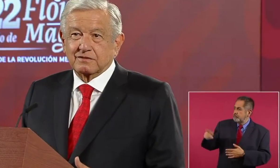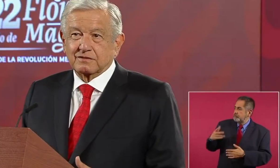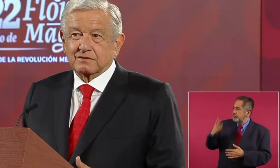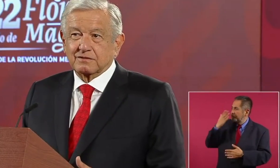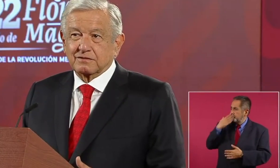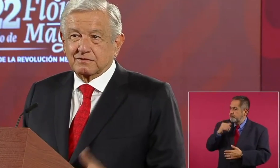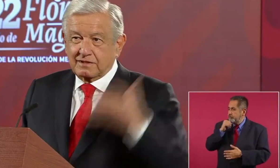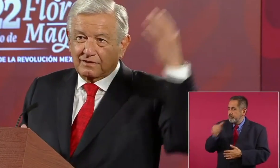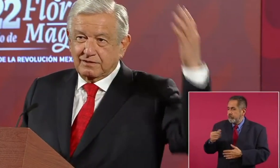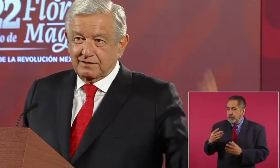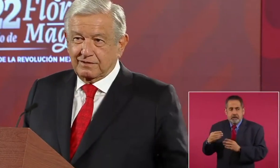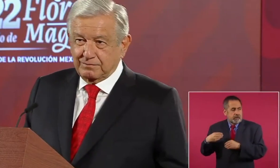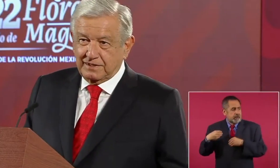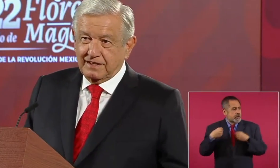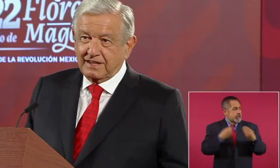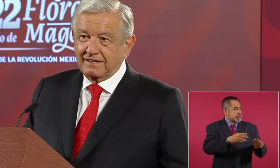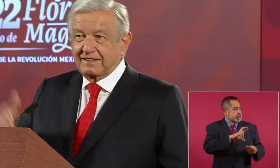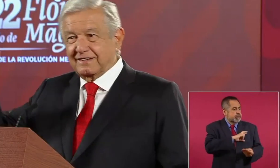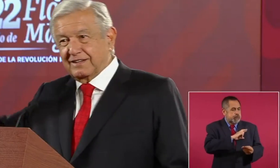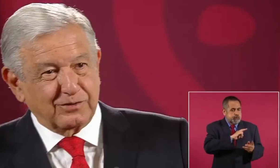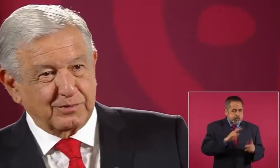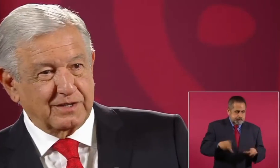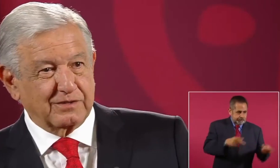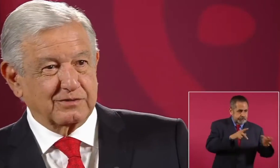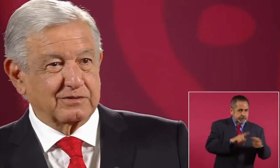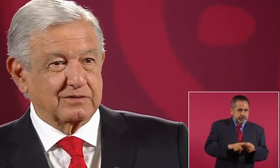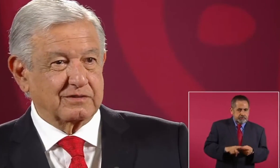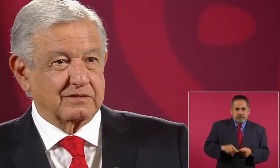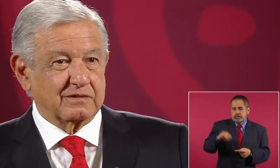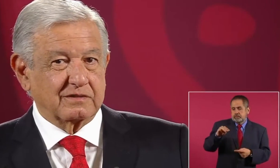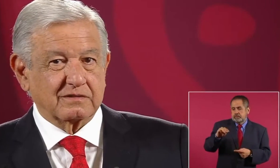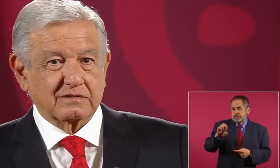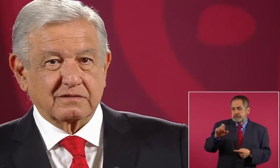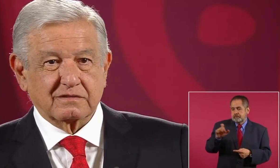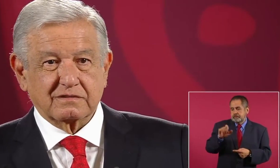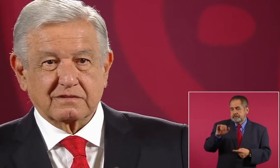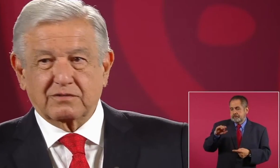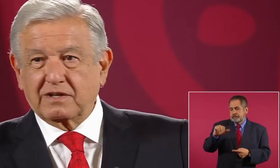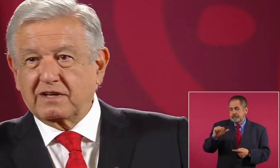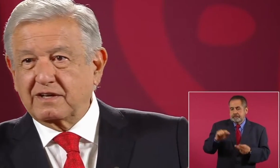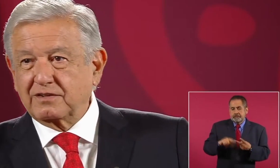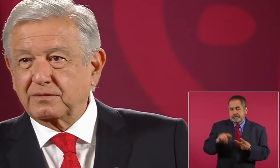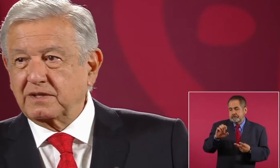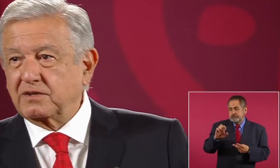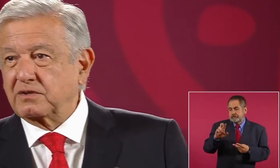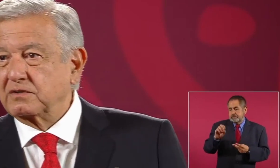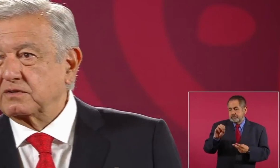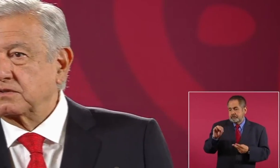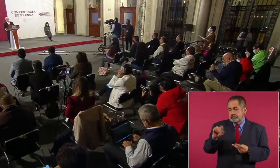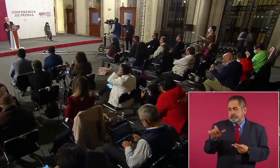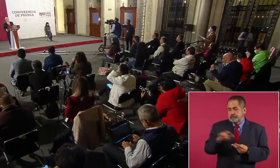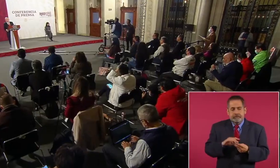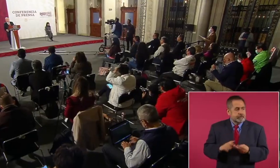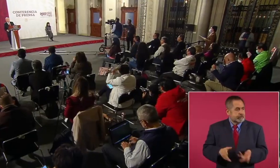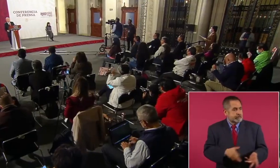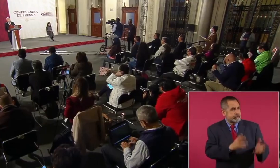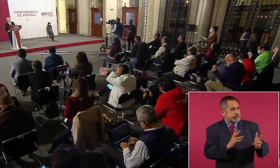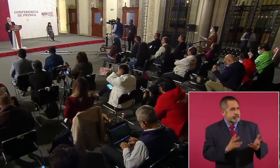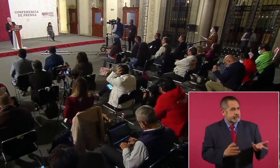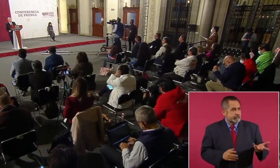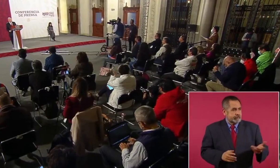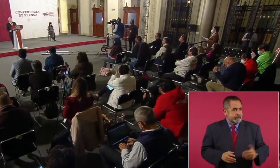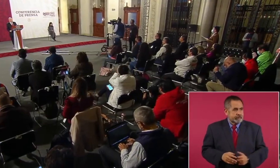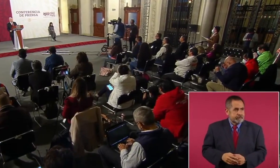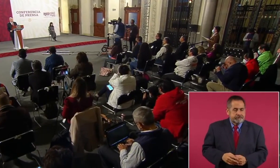toda la filosofía, la forma en que está llevando la política el licenciado, para poder entender lo que nosotros llamamos la